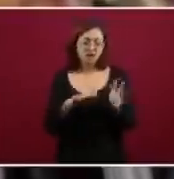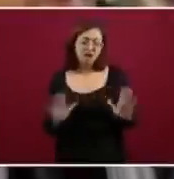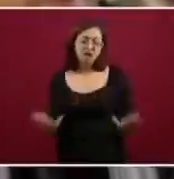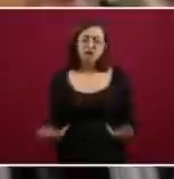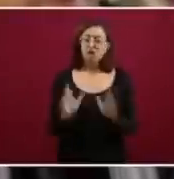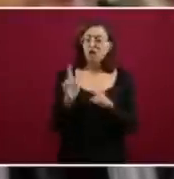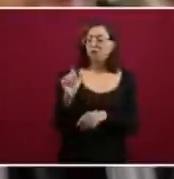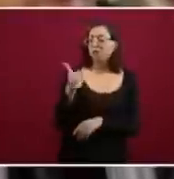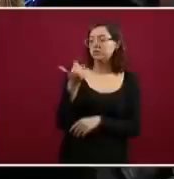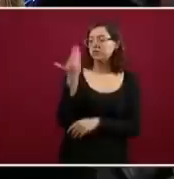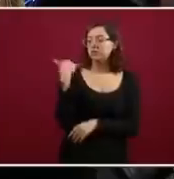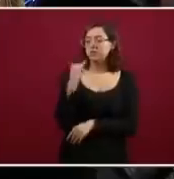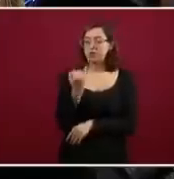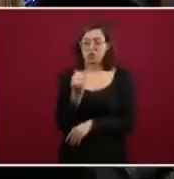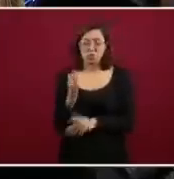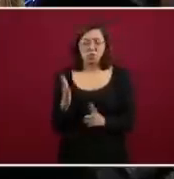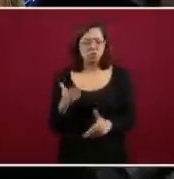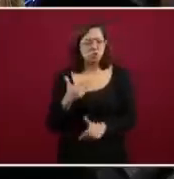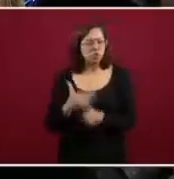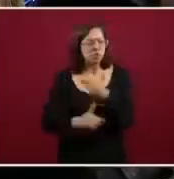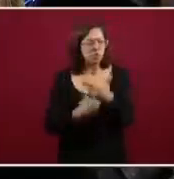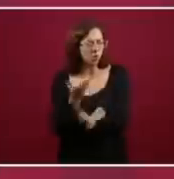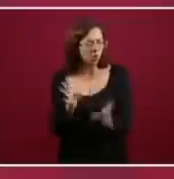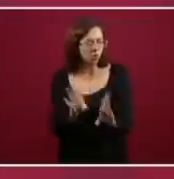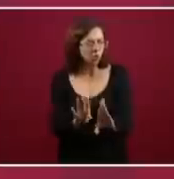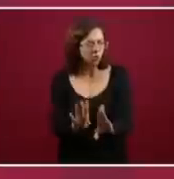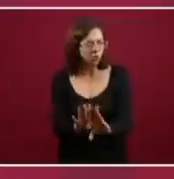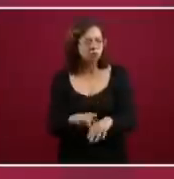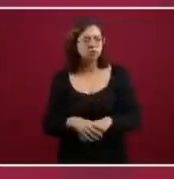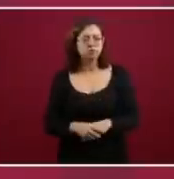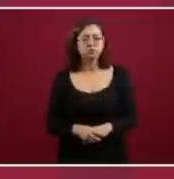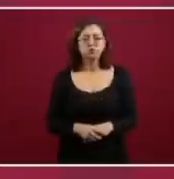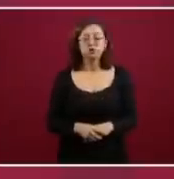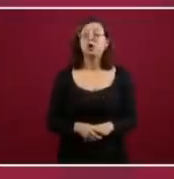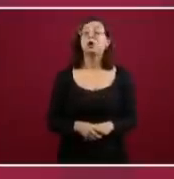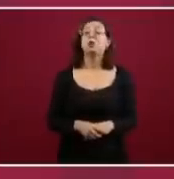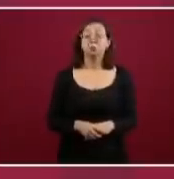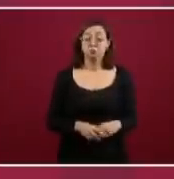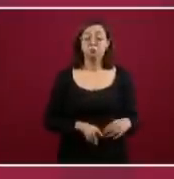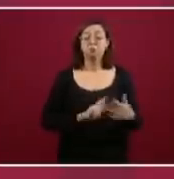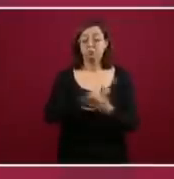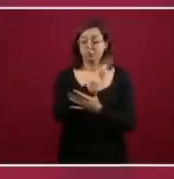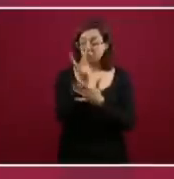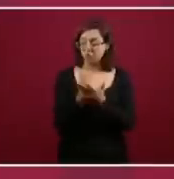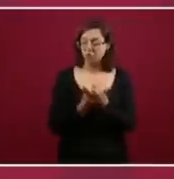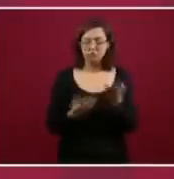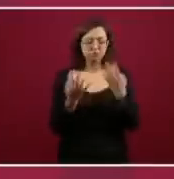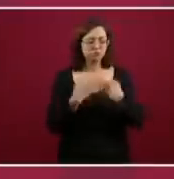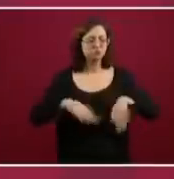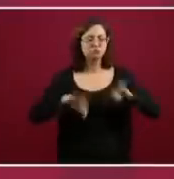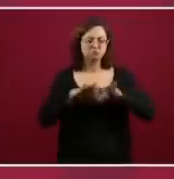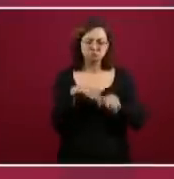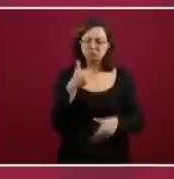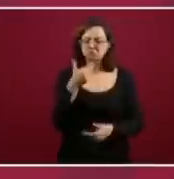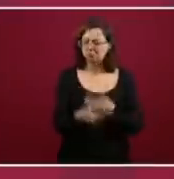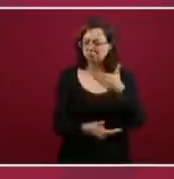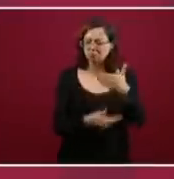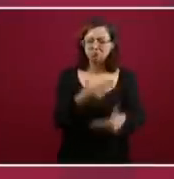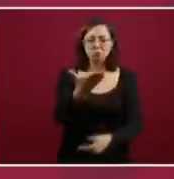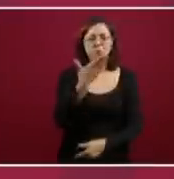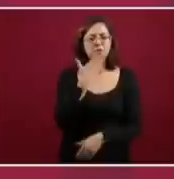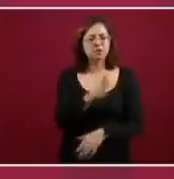26 de junio va muy bien ese es uno de los programas más importantes el del